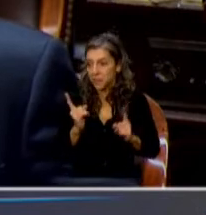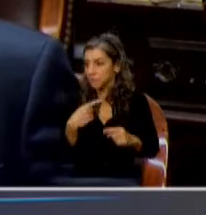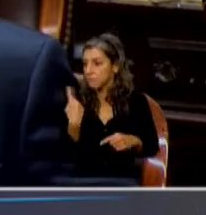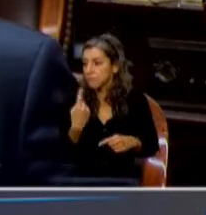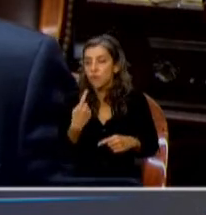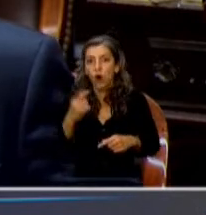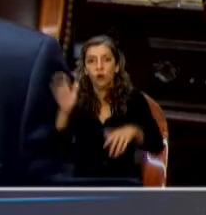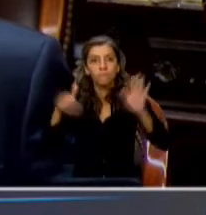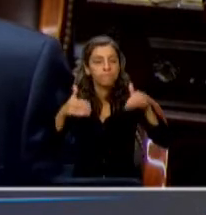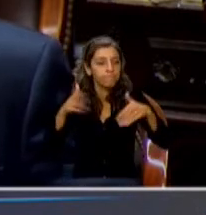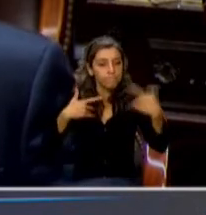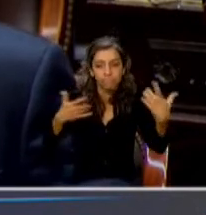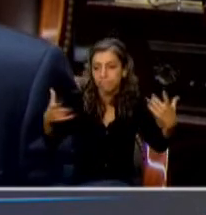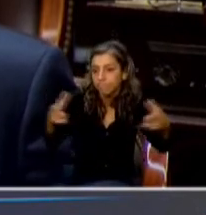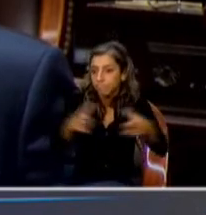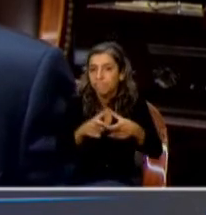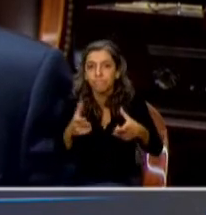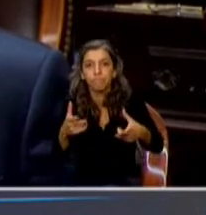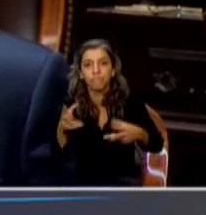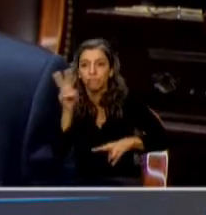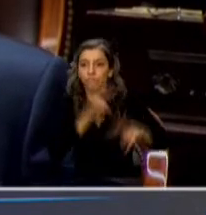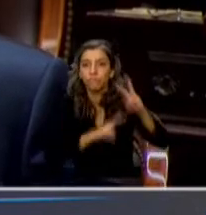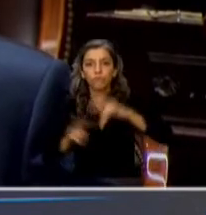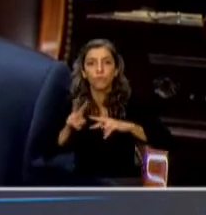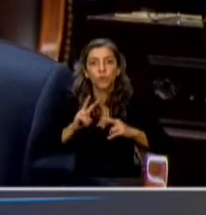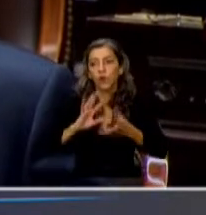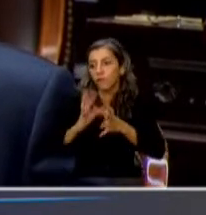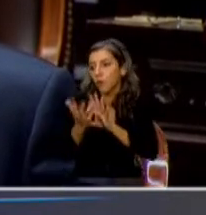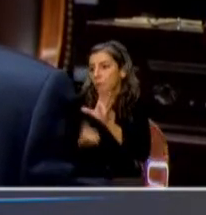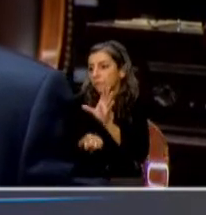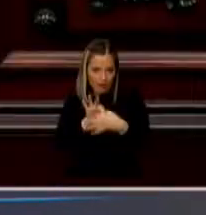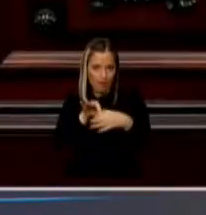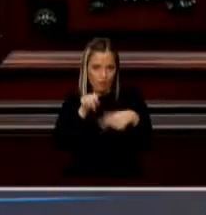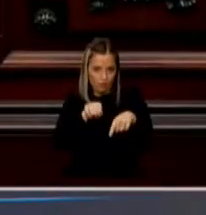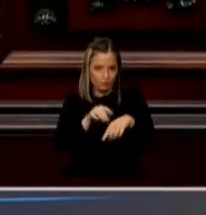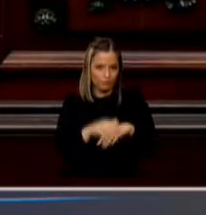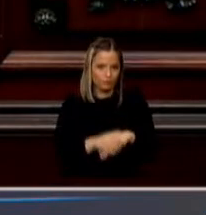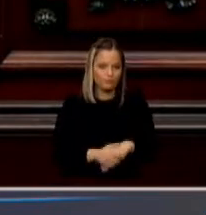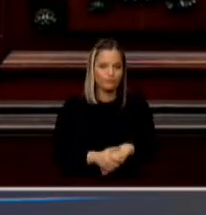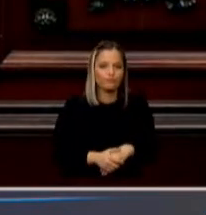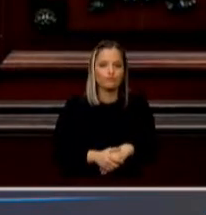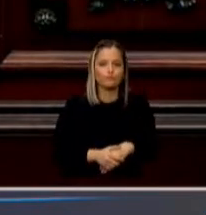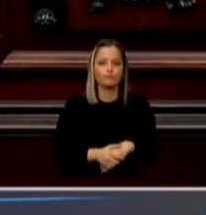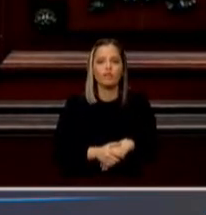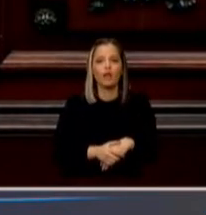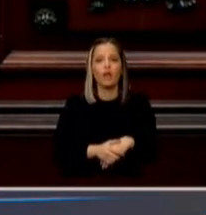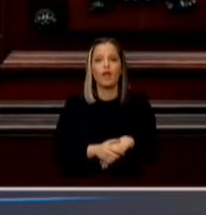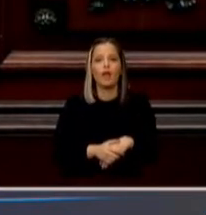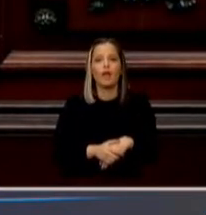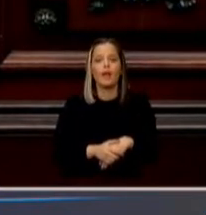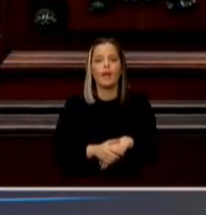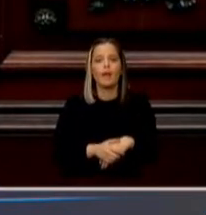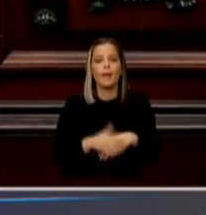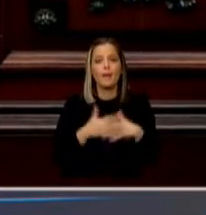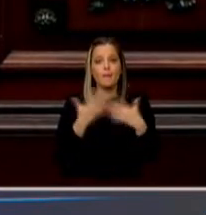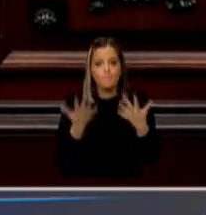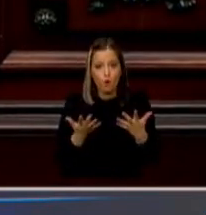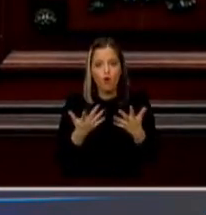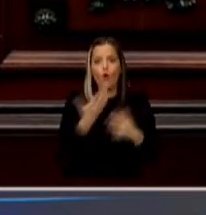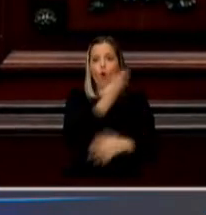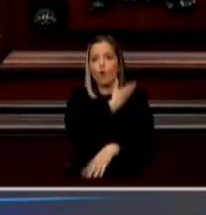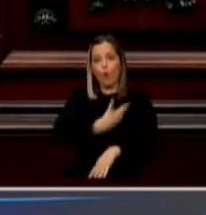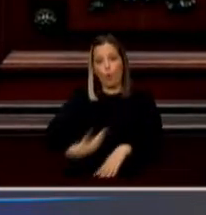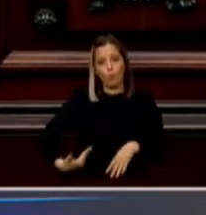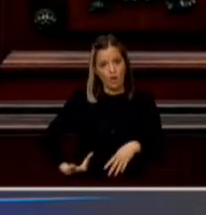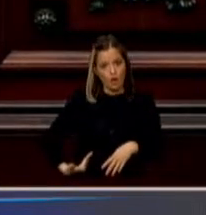hay algunos anotados. ¿Son los que están anotados? O bueno, está Daniel Scioli, pero lo que digo es que se podría saber ya el candidato, o